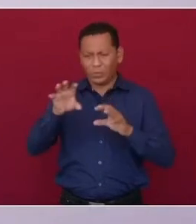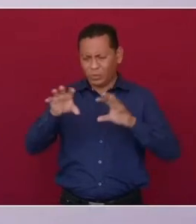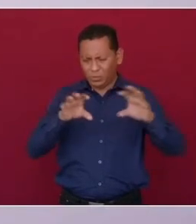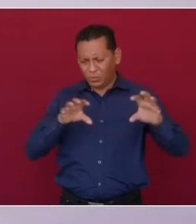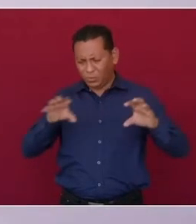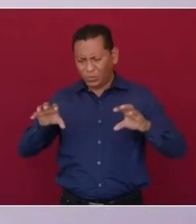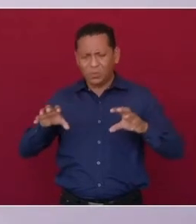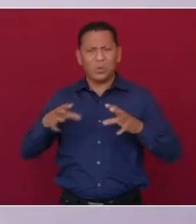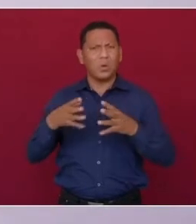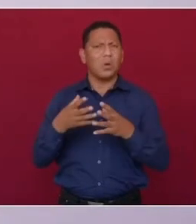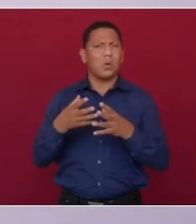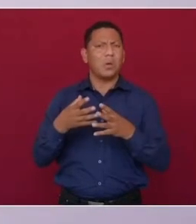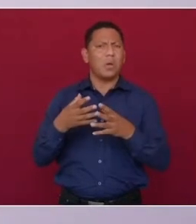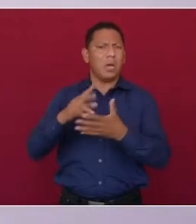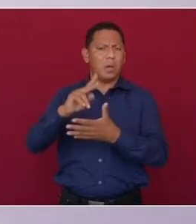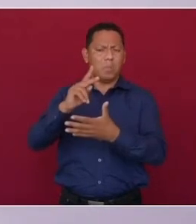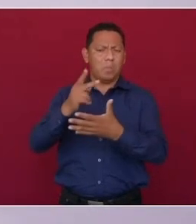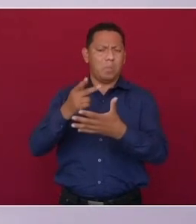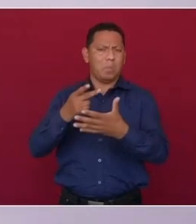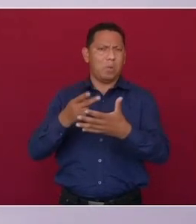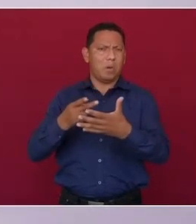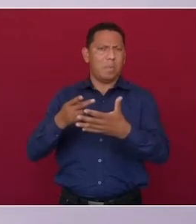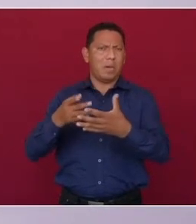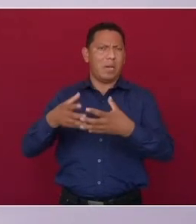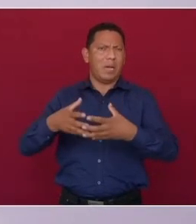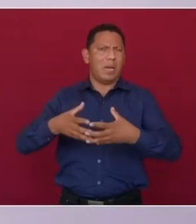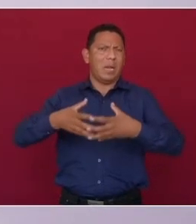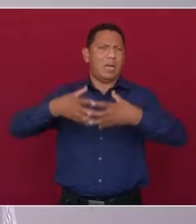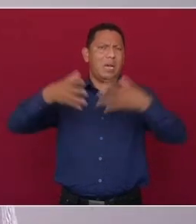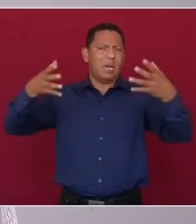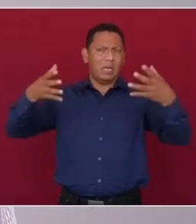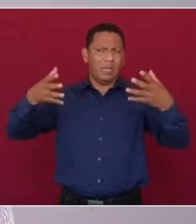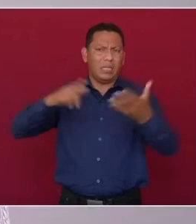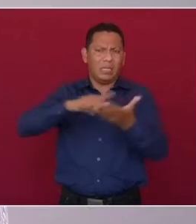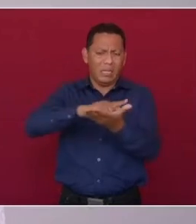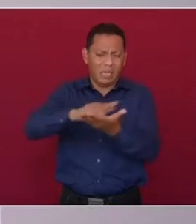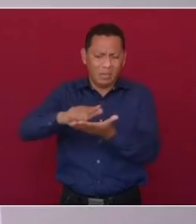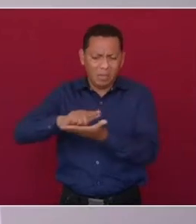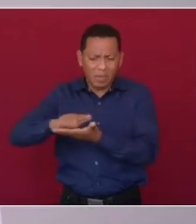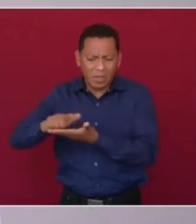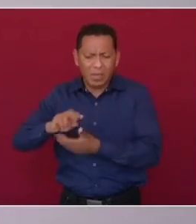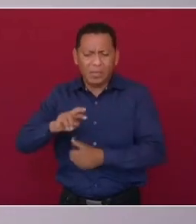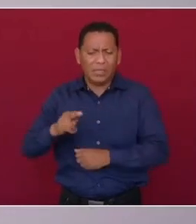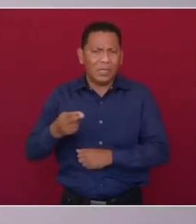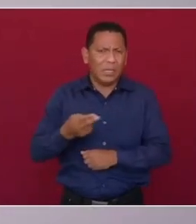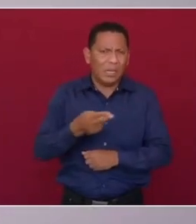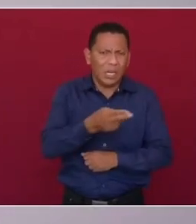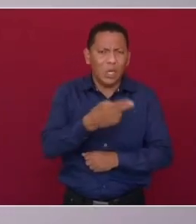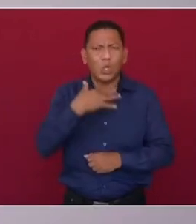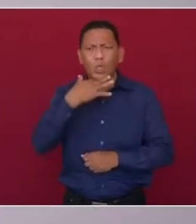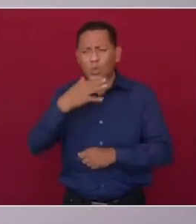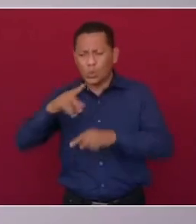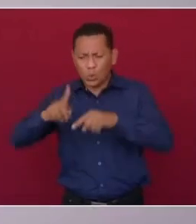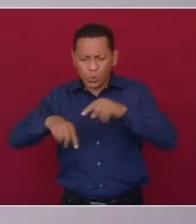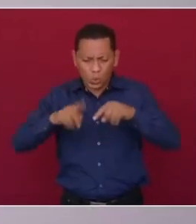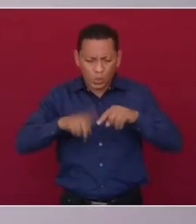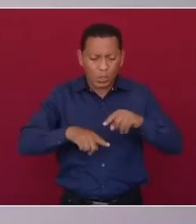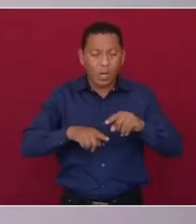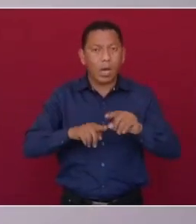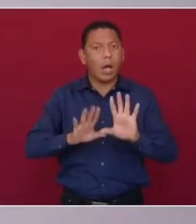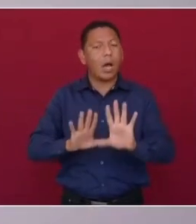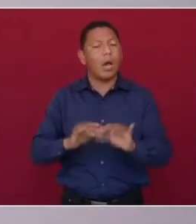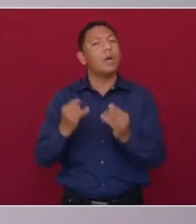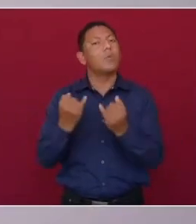un amplio programa de dragados de ríos, de desasolve. Aquí también quiero hacer